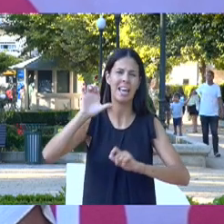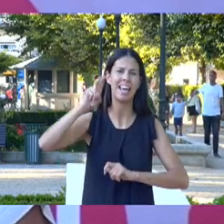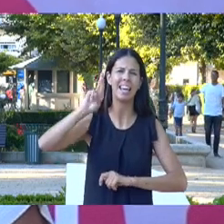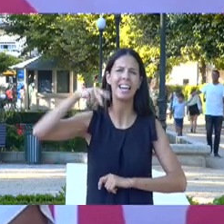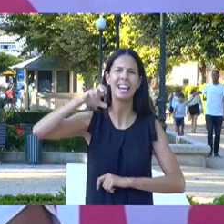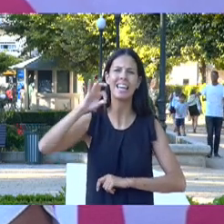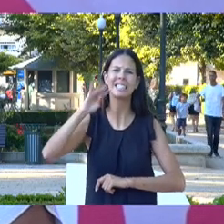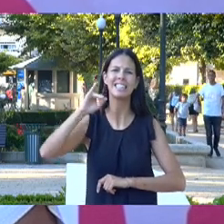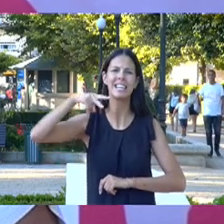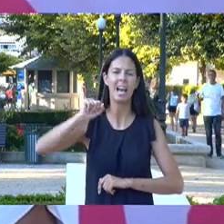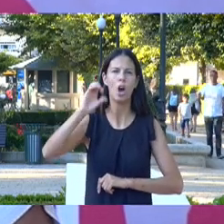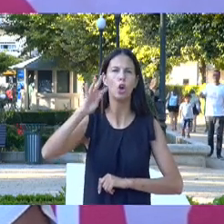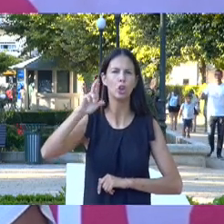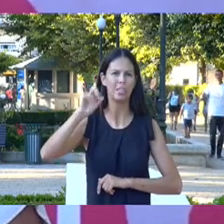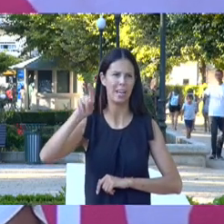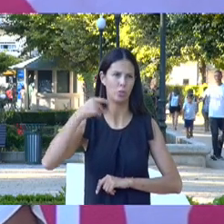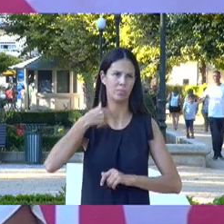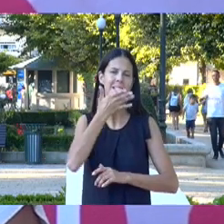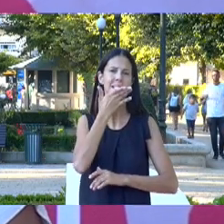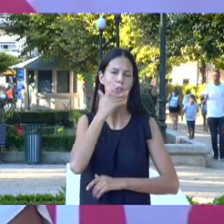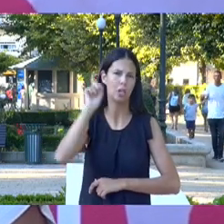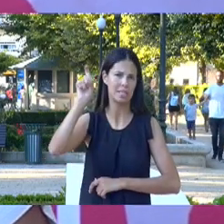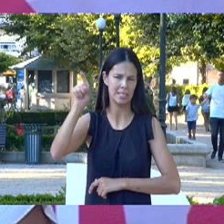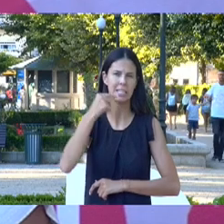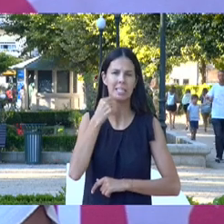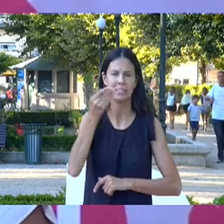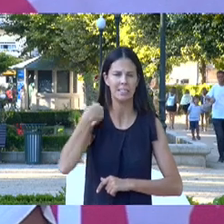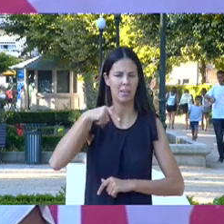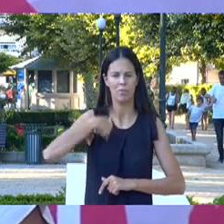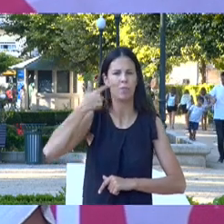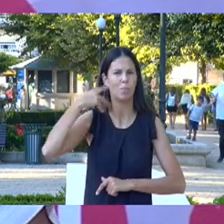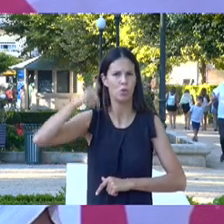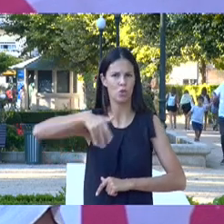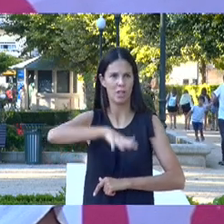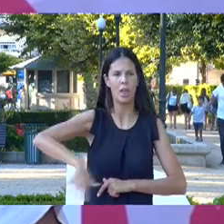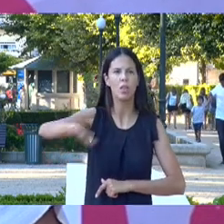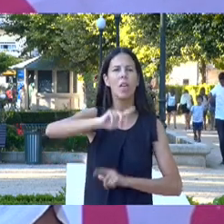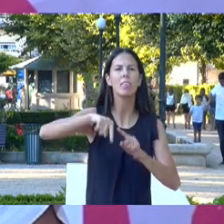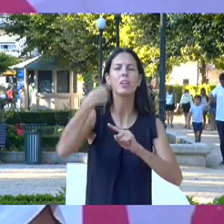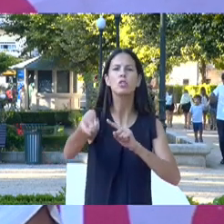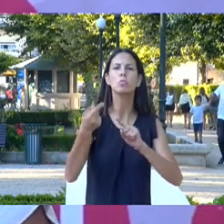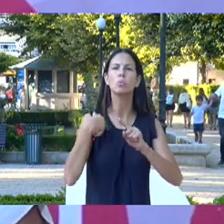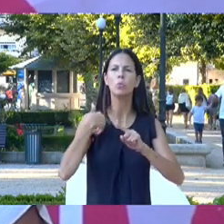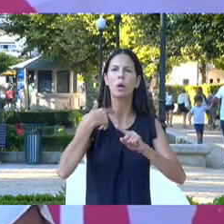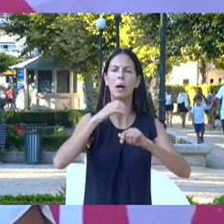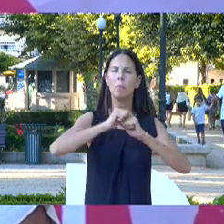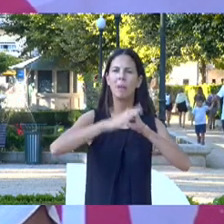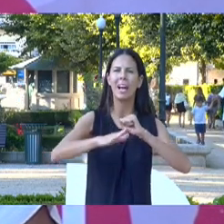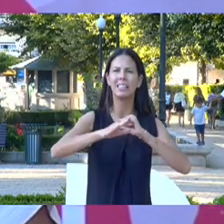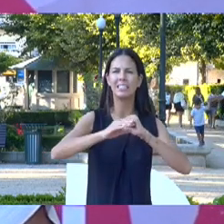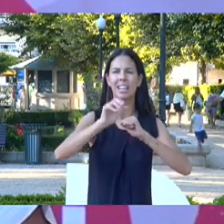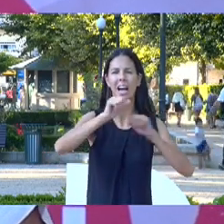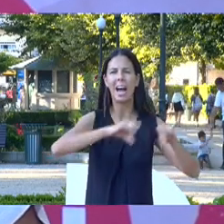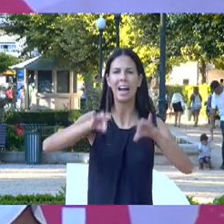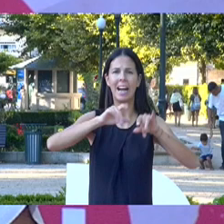de Redondela. Xa foi protagonista da nosa exposición Conquistadoras, que estuvo nesta Alameda de Castelao e despois estuvo na Playa de Arelonga durante